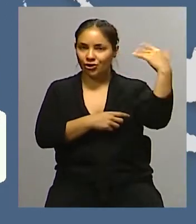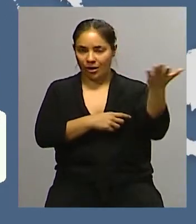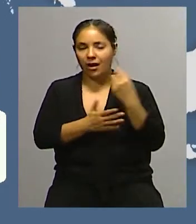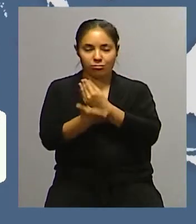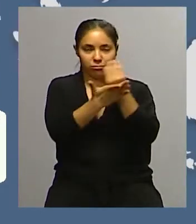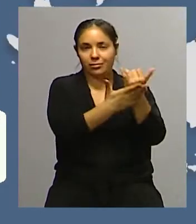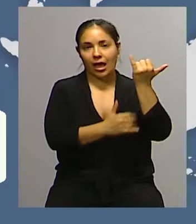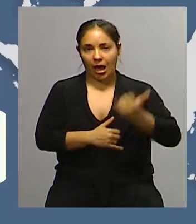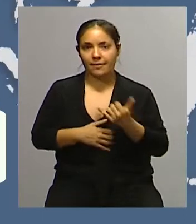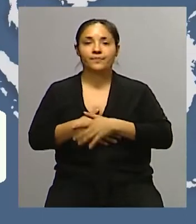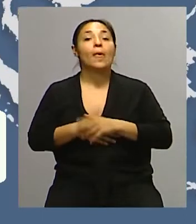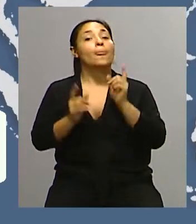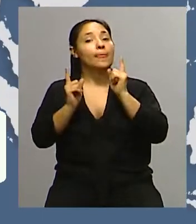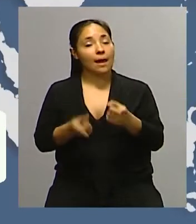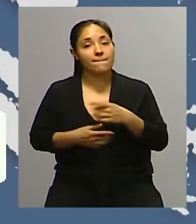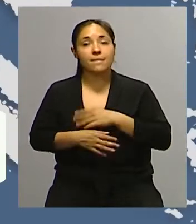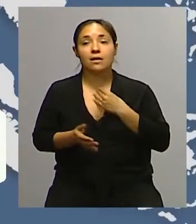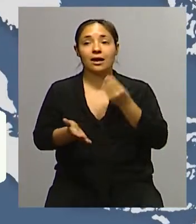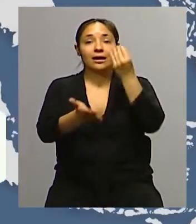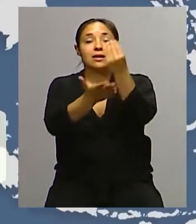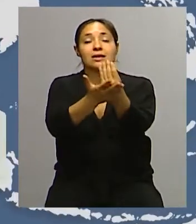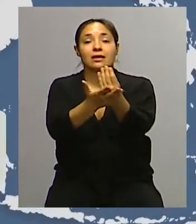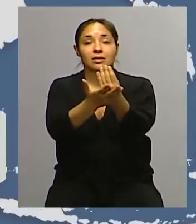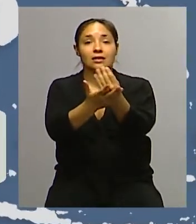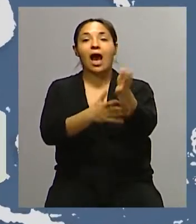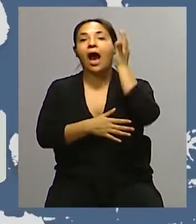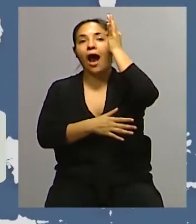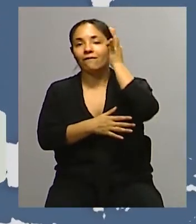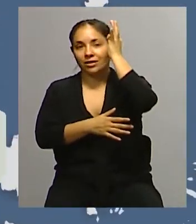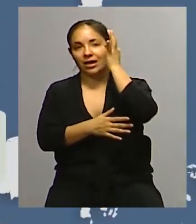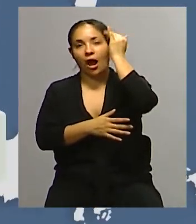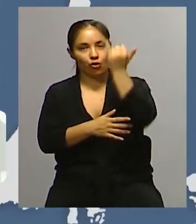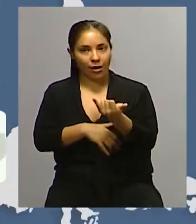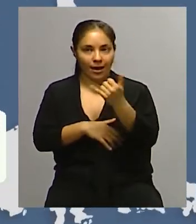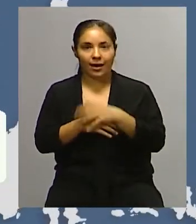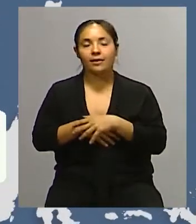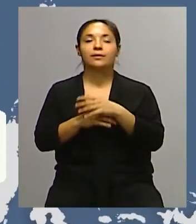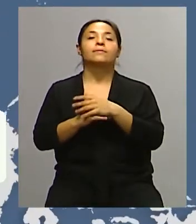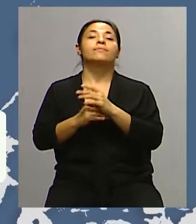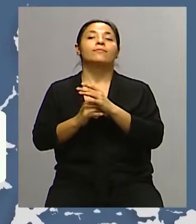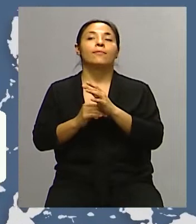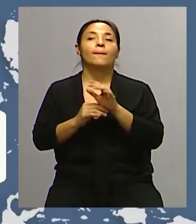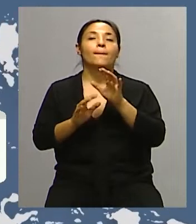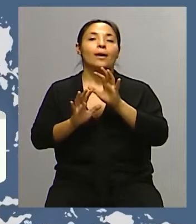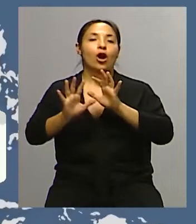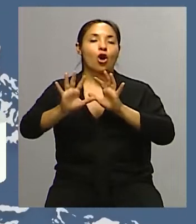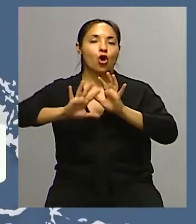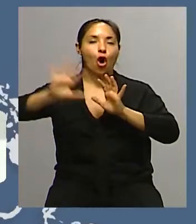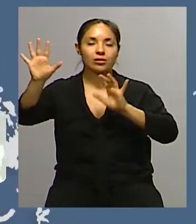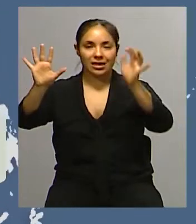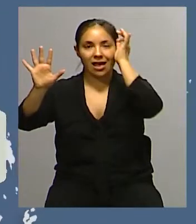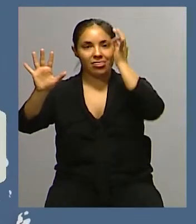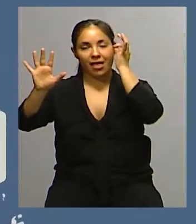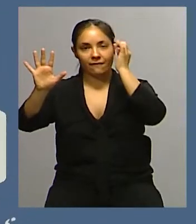todo fue significativa la presencia de líderes africanos, del continente africano. Y esto quiere decir porque los países del